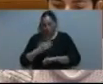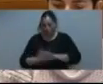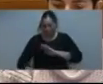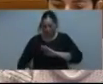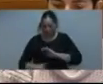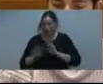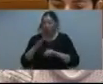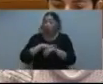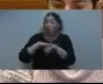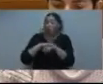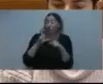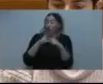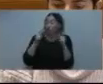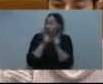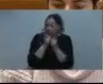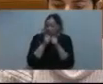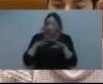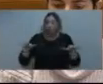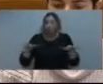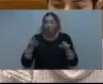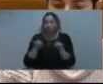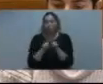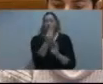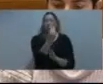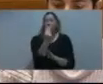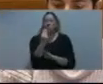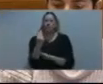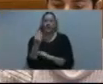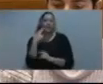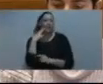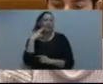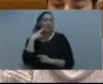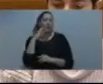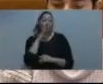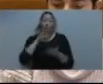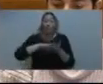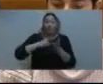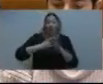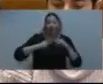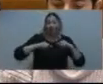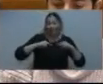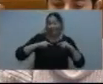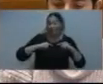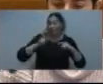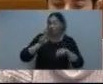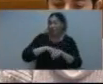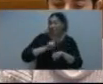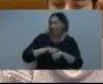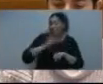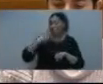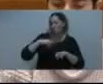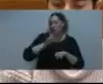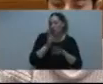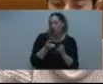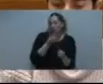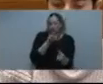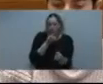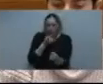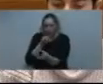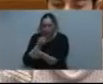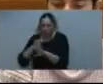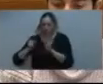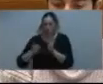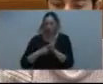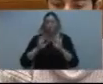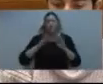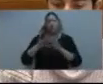un plan director, los monumentos se echan a temblar. Porque, ¿qué ha pasado? Que planes director no tenemos tiempo tampoco para enumerarlos todos, pero podríamos hablar, si quiere,